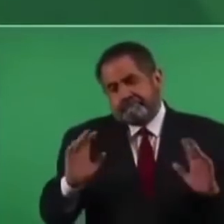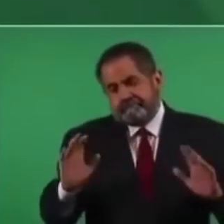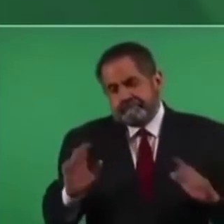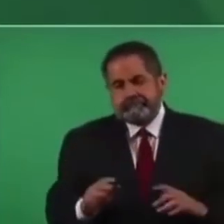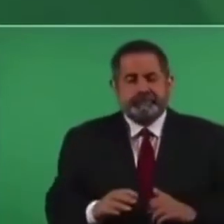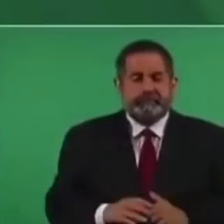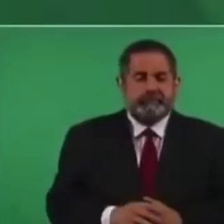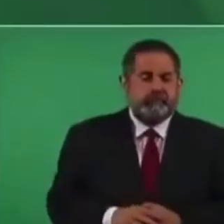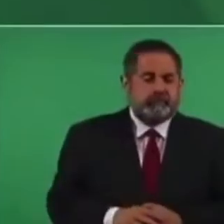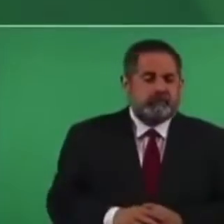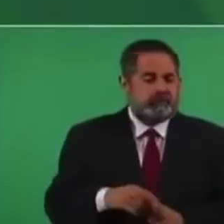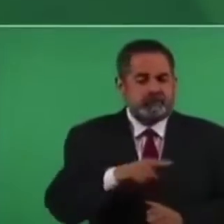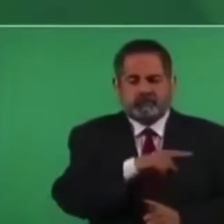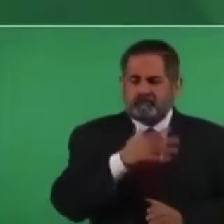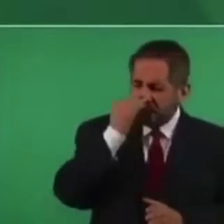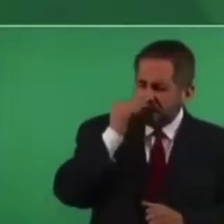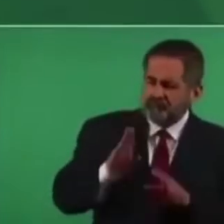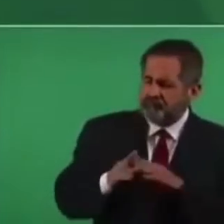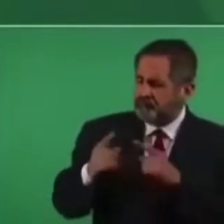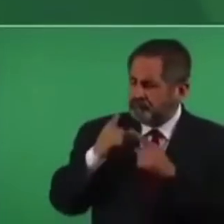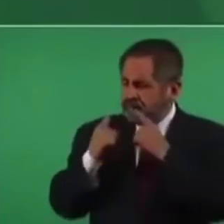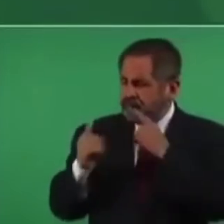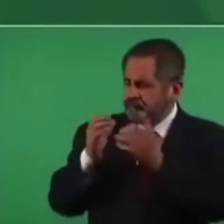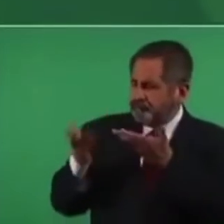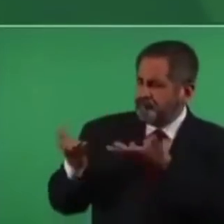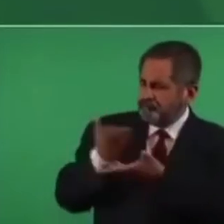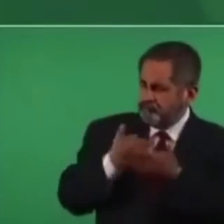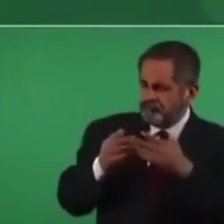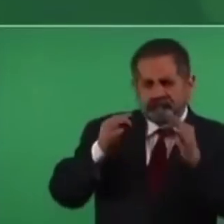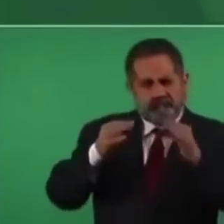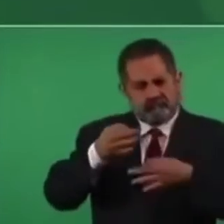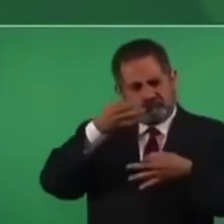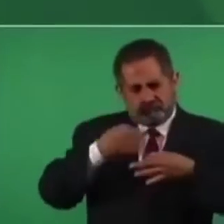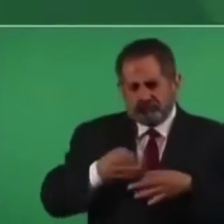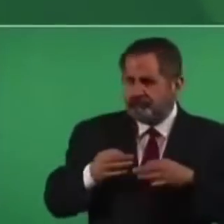este manejo institucional